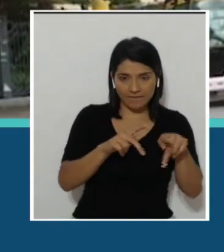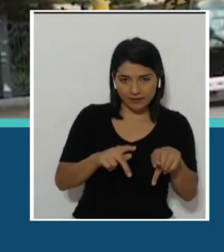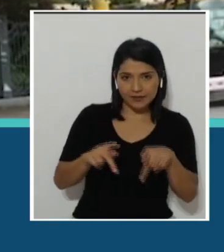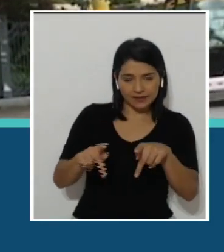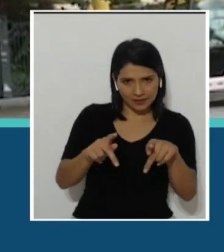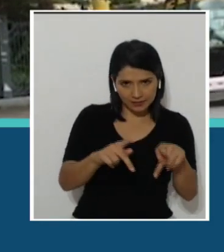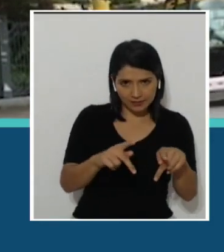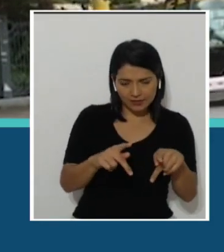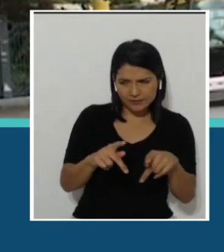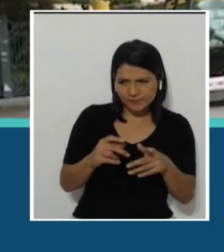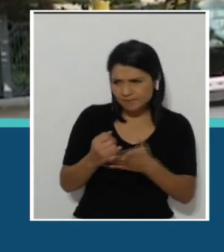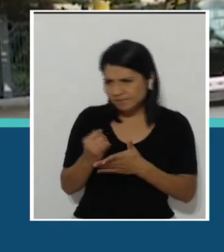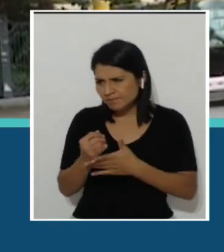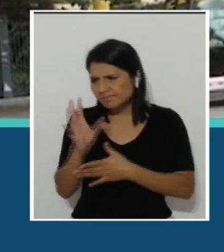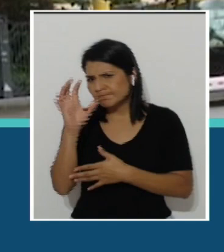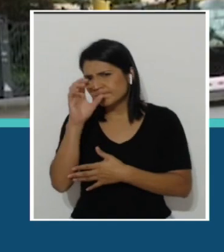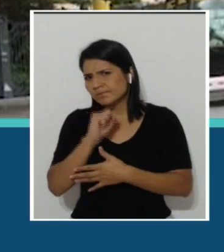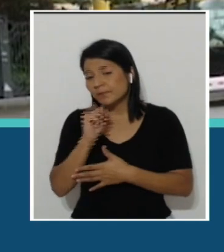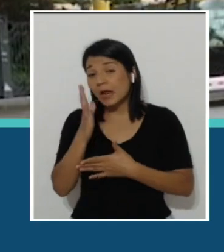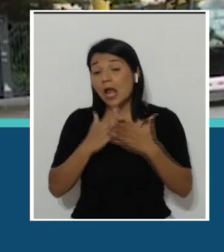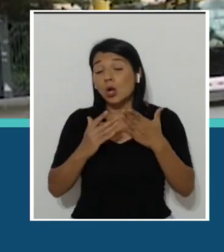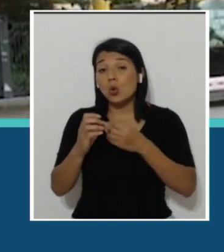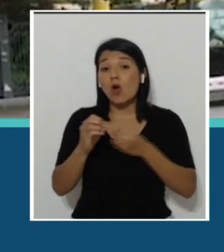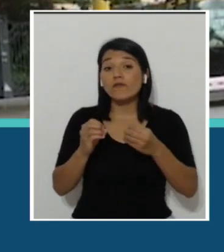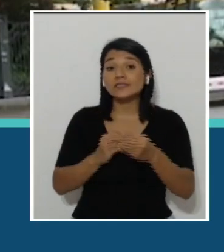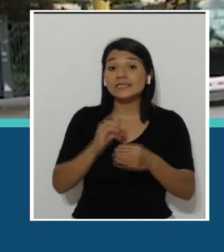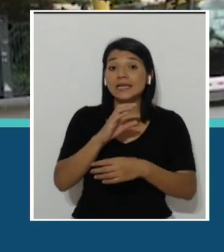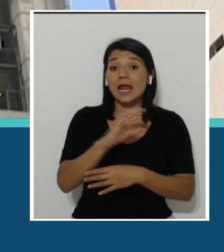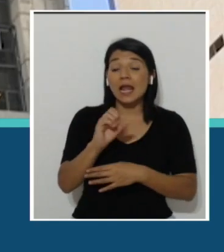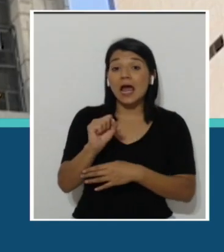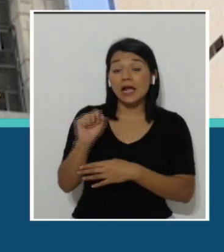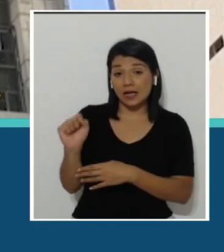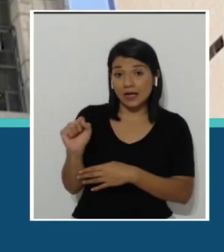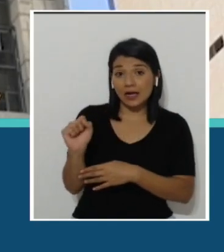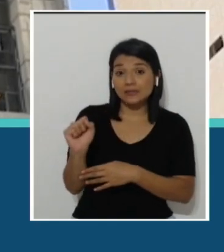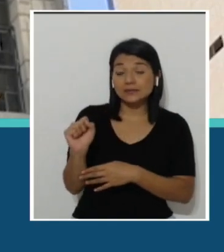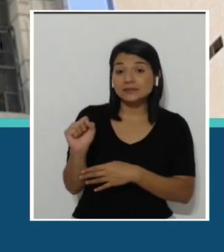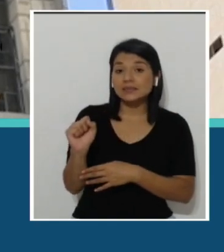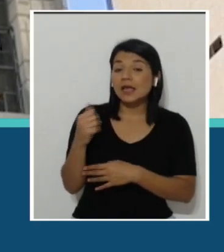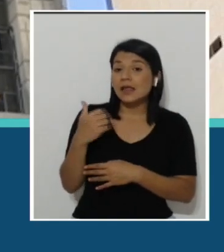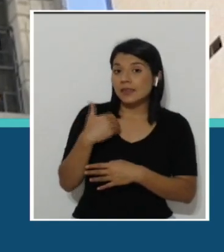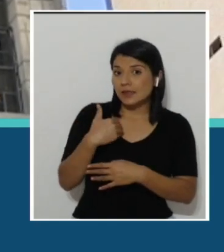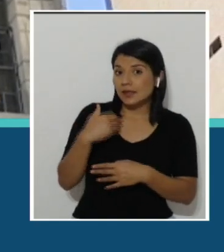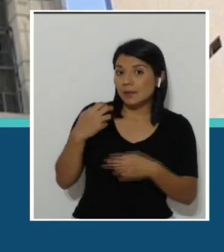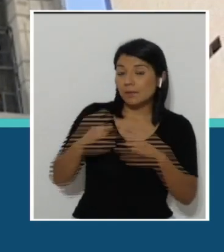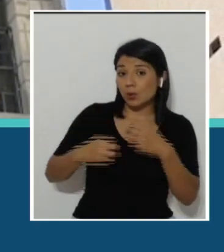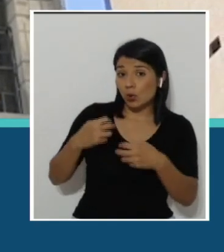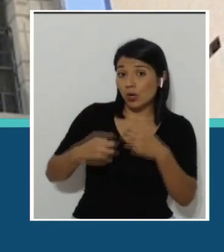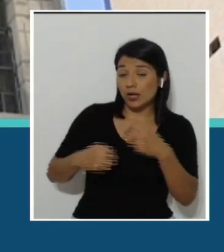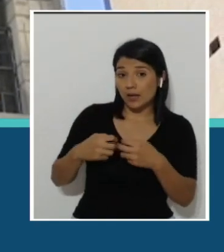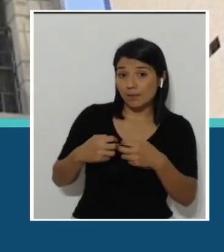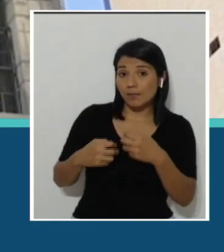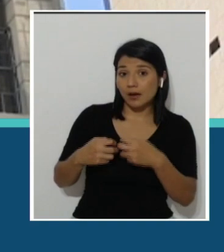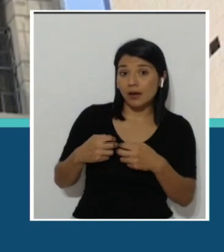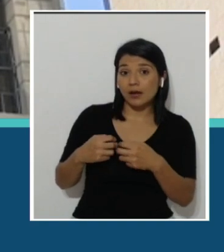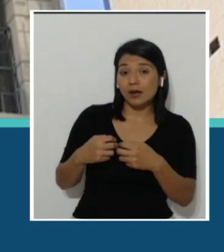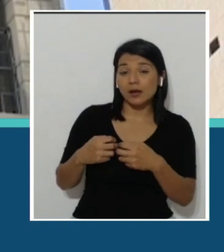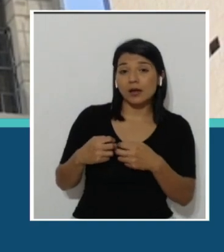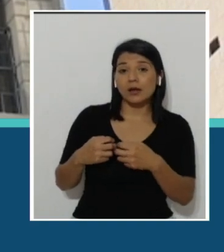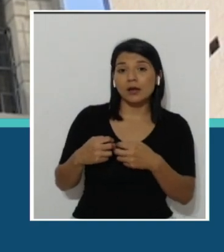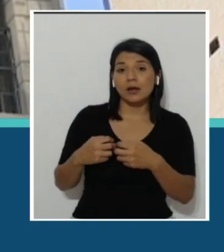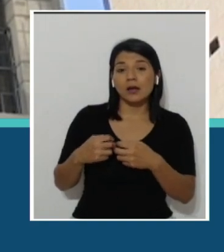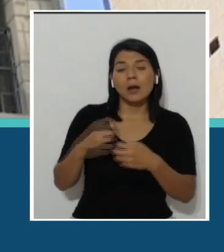algunas oficinas de la Caja el problema se estaría presentando con el desbloqueo de usuarios en el sistema de